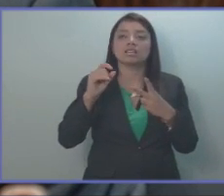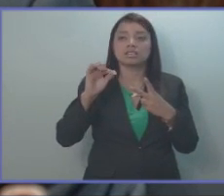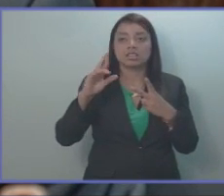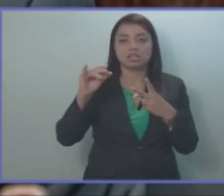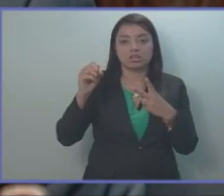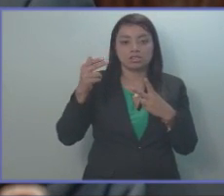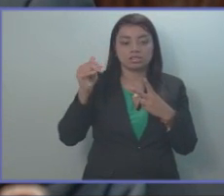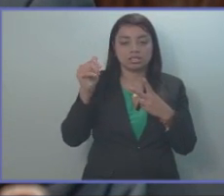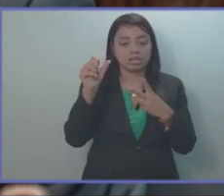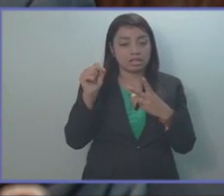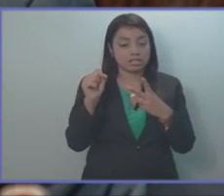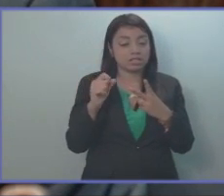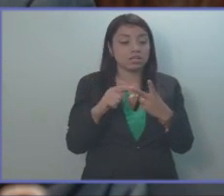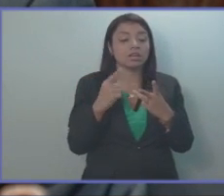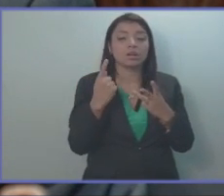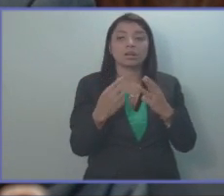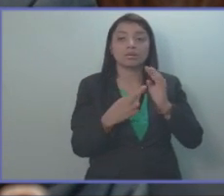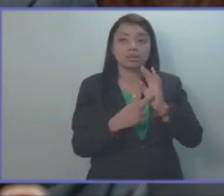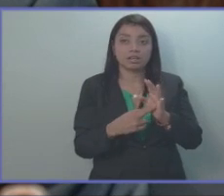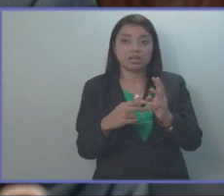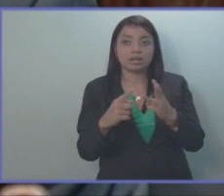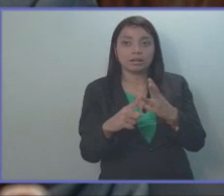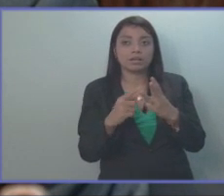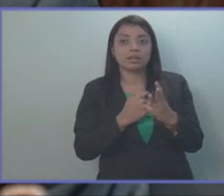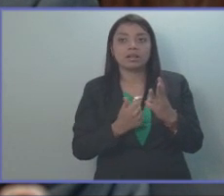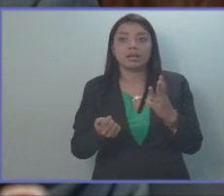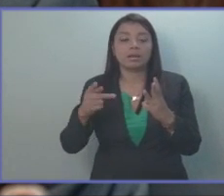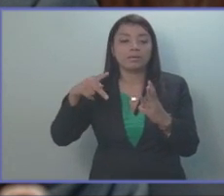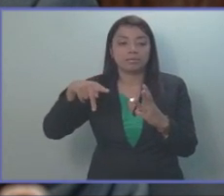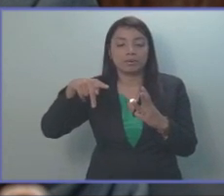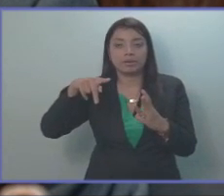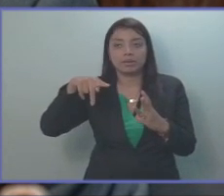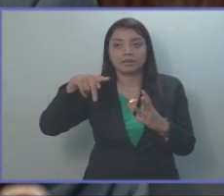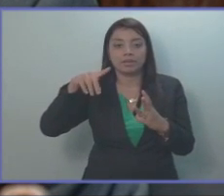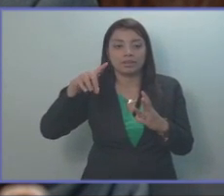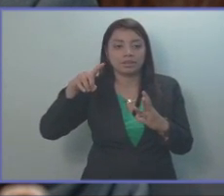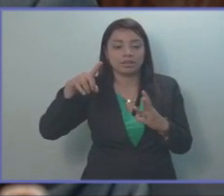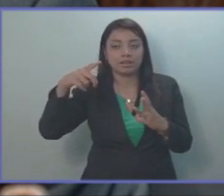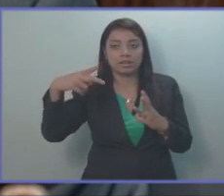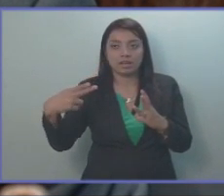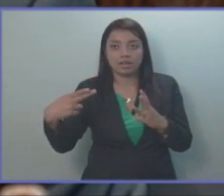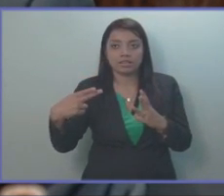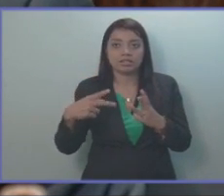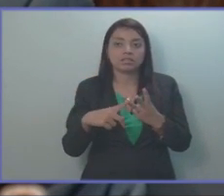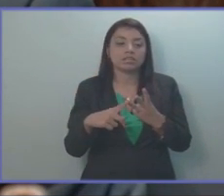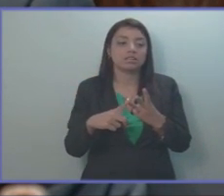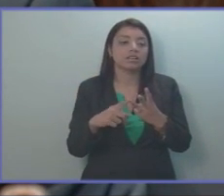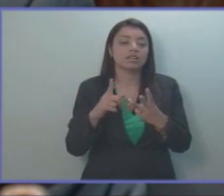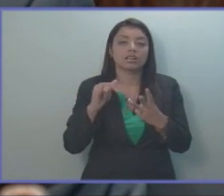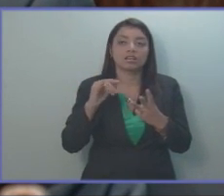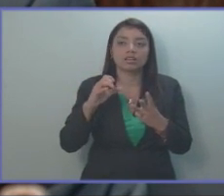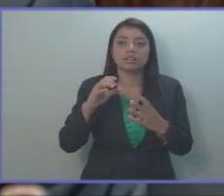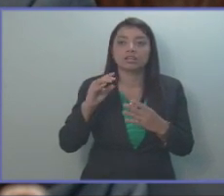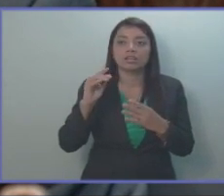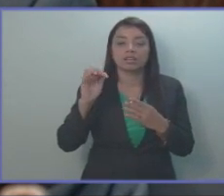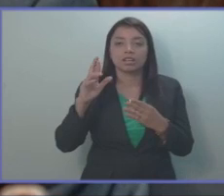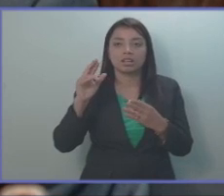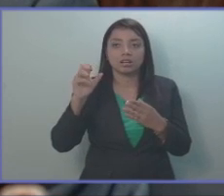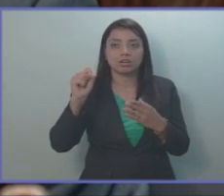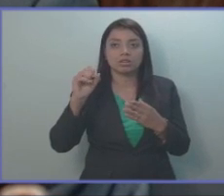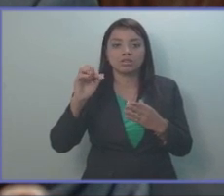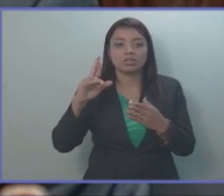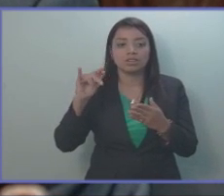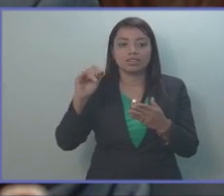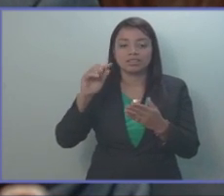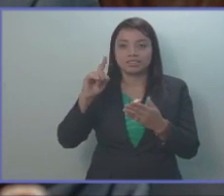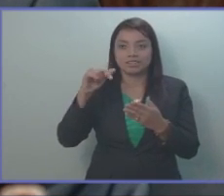Mejía, con la representación de la Procuraduría para la Defensa de los Derechos Humanos, licenciados Carlos Enrique